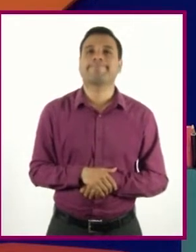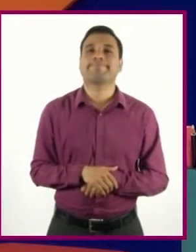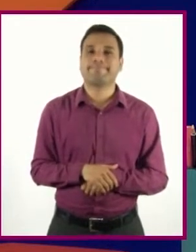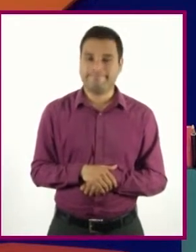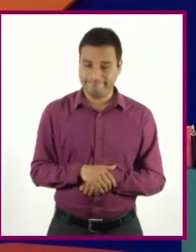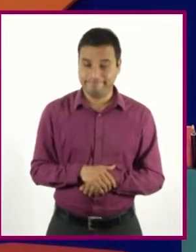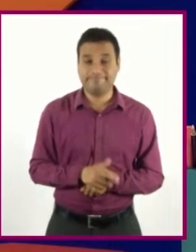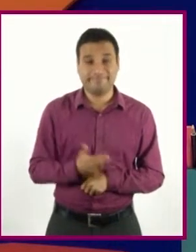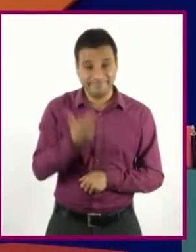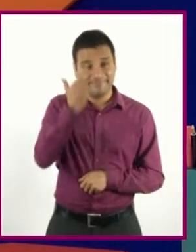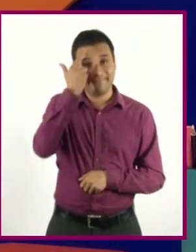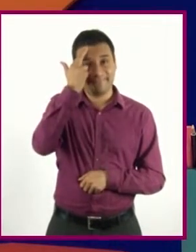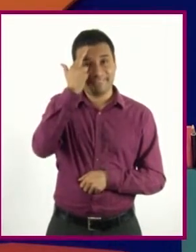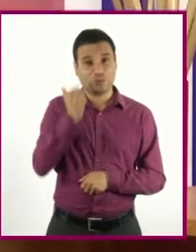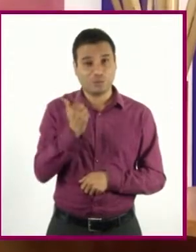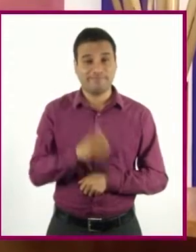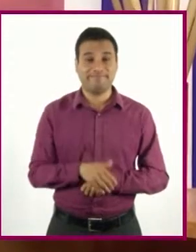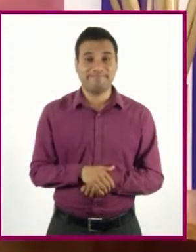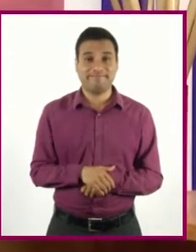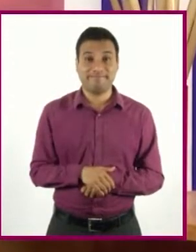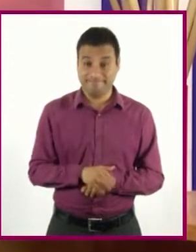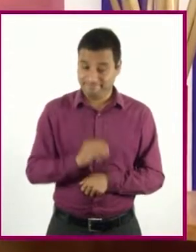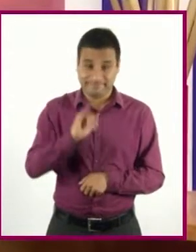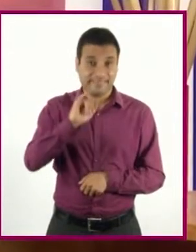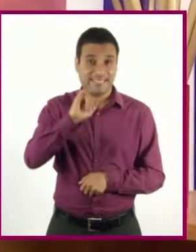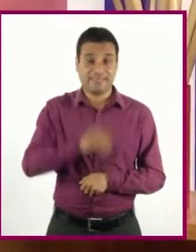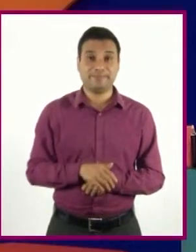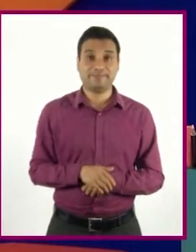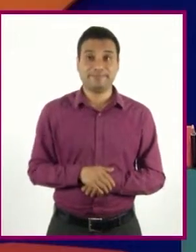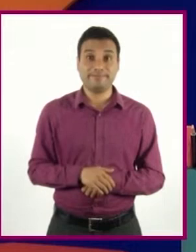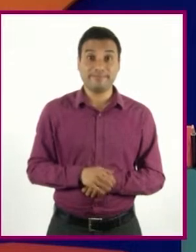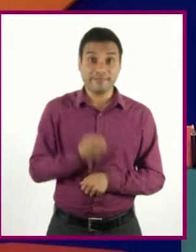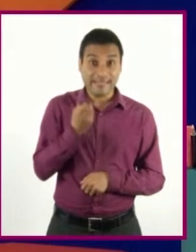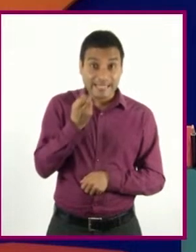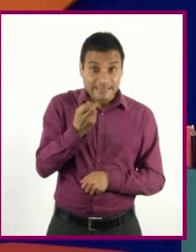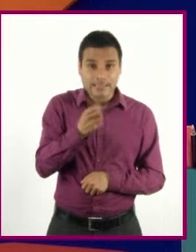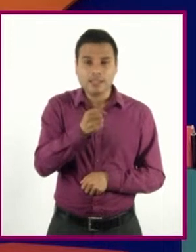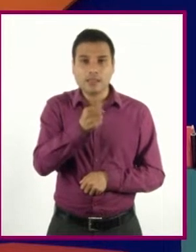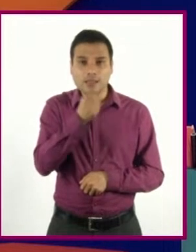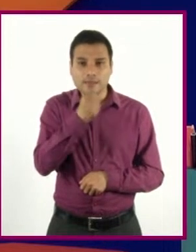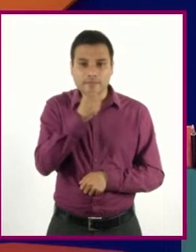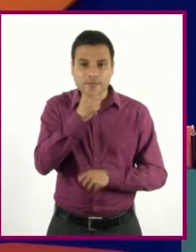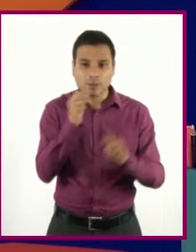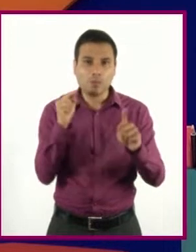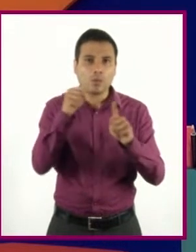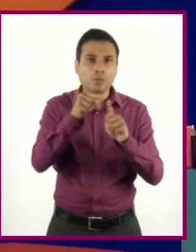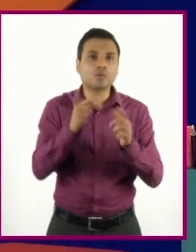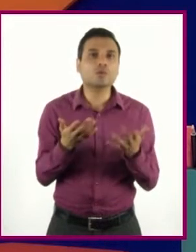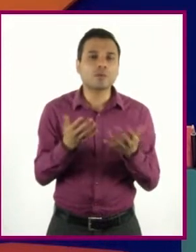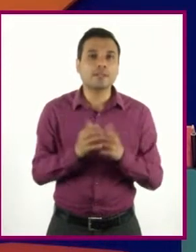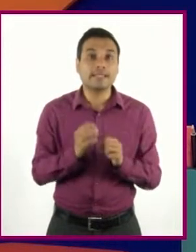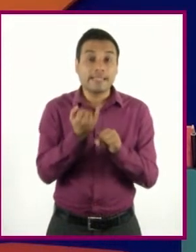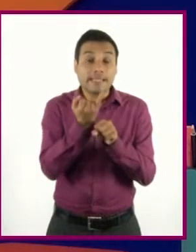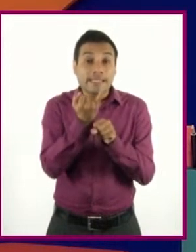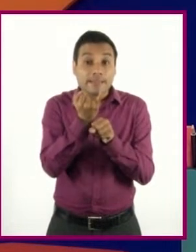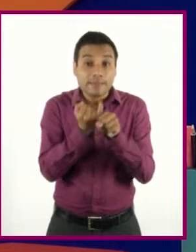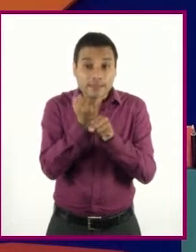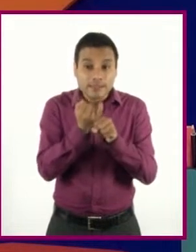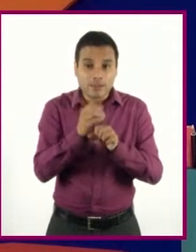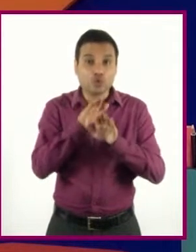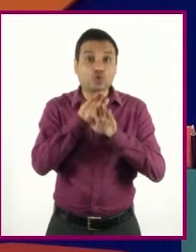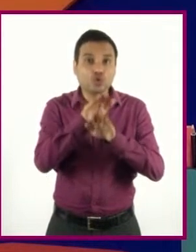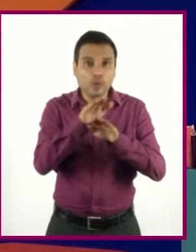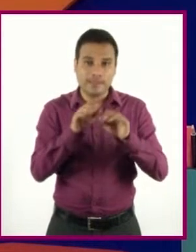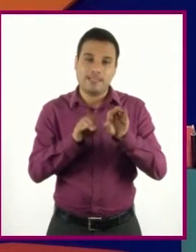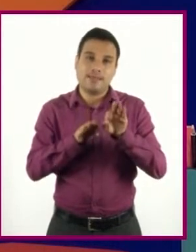tienes mucha razón. En efecto, este diálogo tenía el propósito de adquirir información sobre el oficio